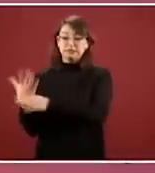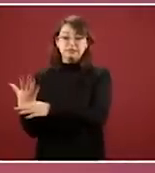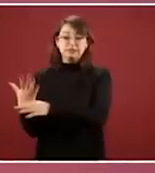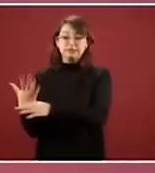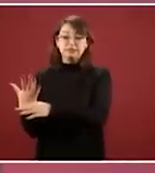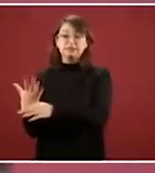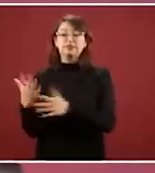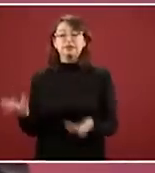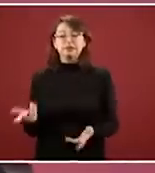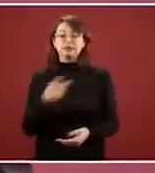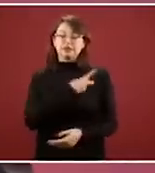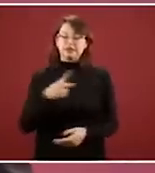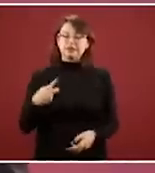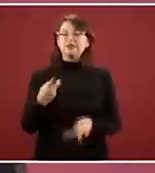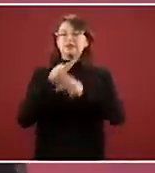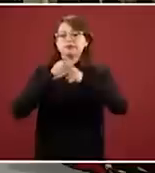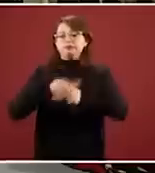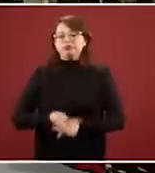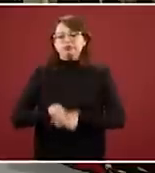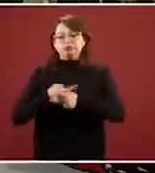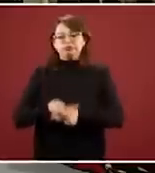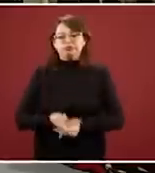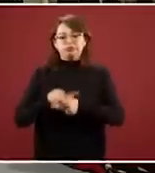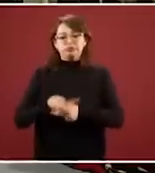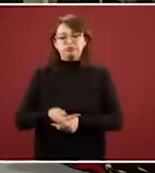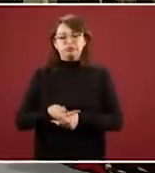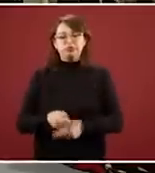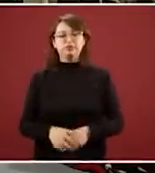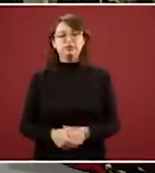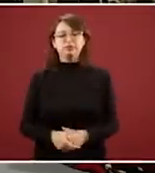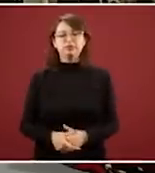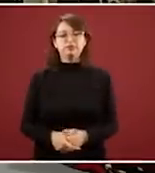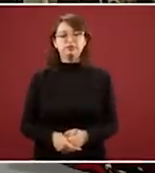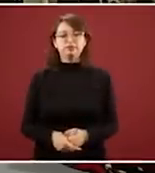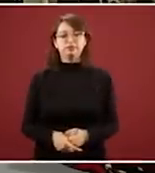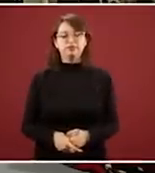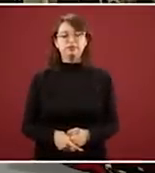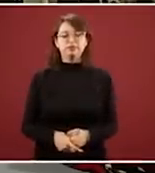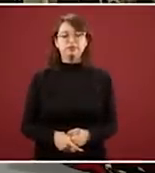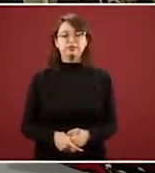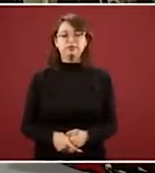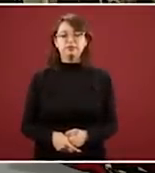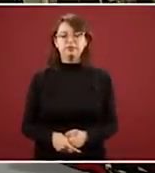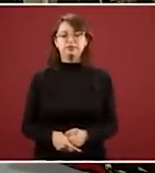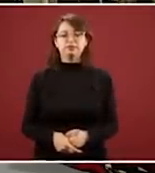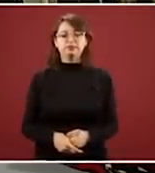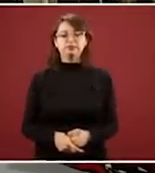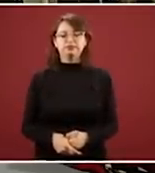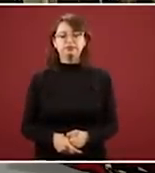mencionó, hay que tener paciencia, mucha paciencia.